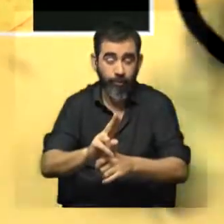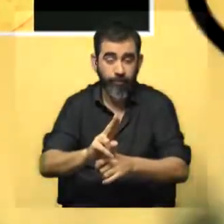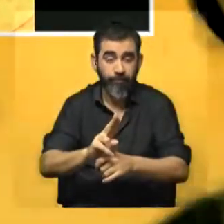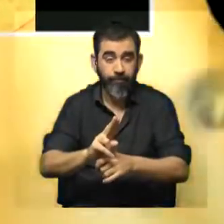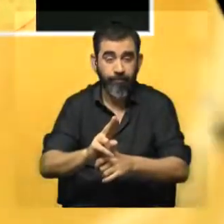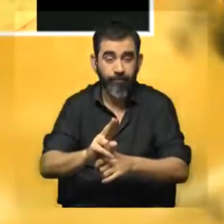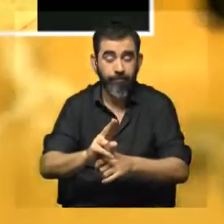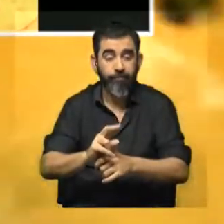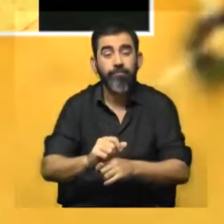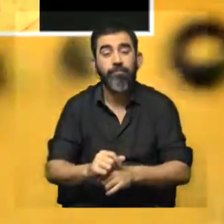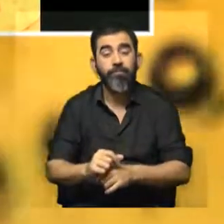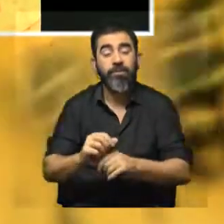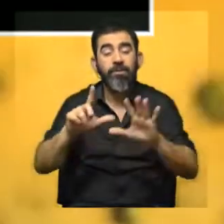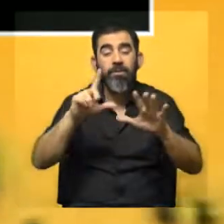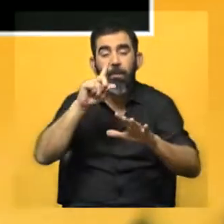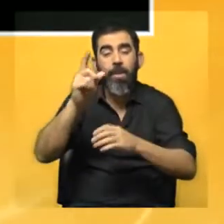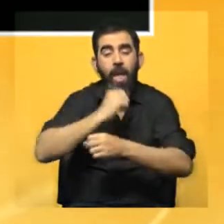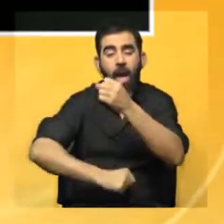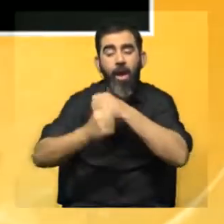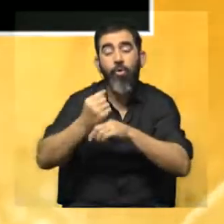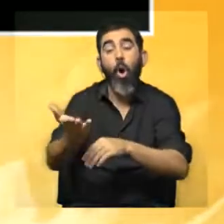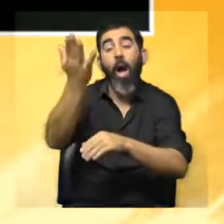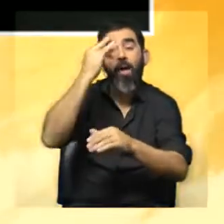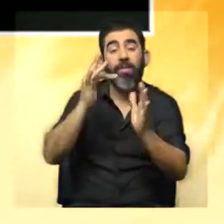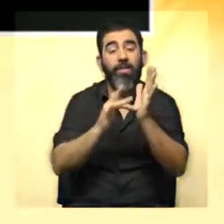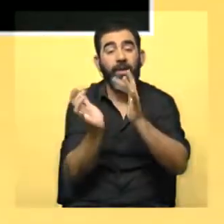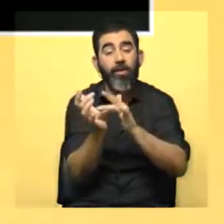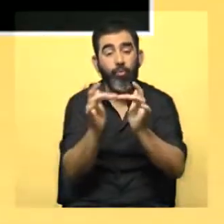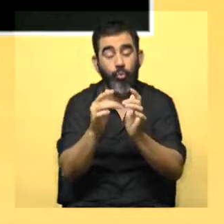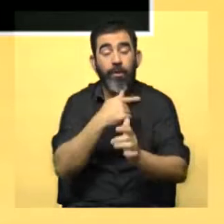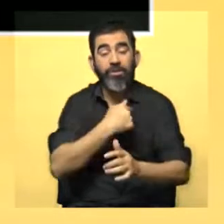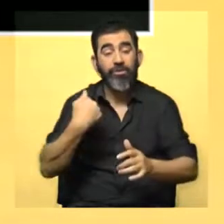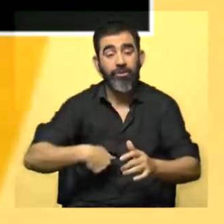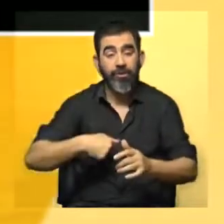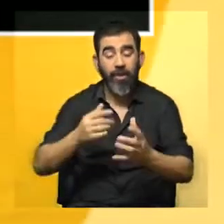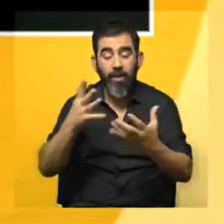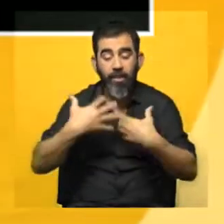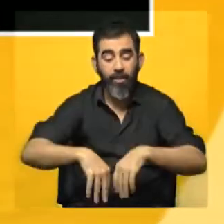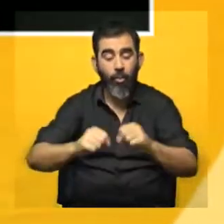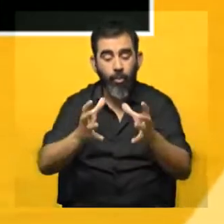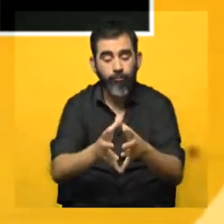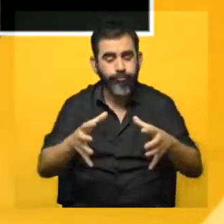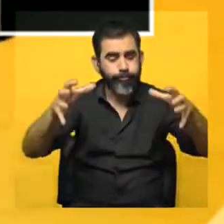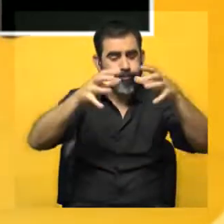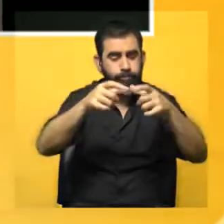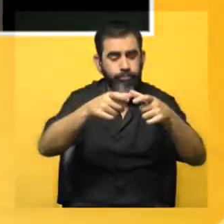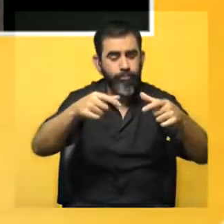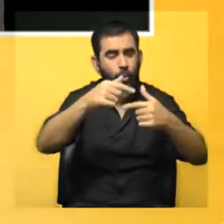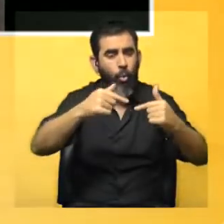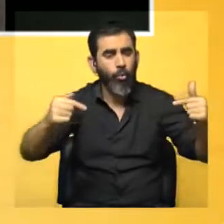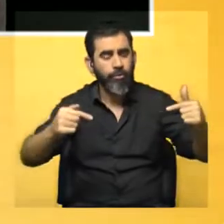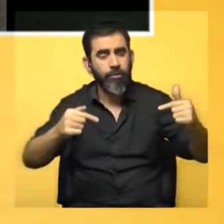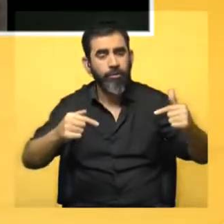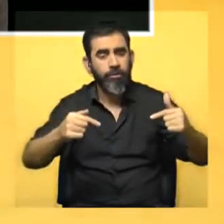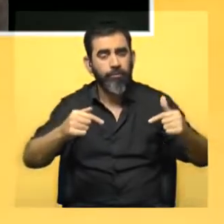fermentados datan de 7000 años antes de Cristo en China, donde se encontraron unos jarrones en